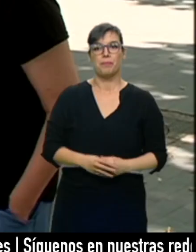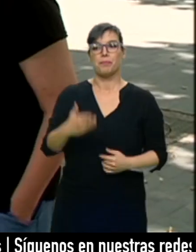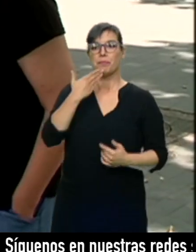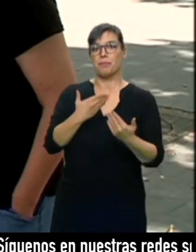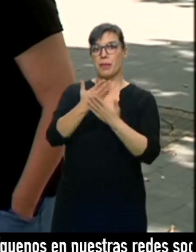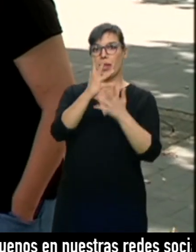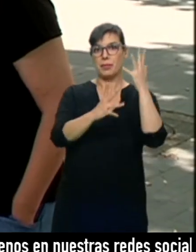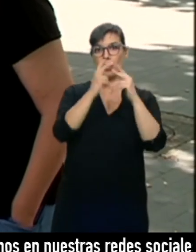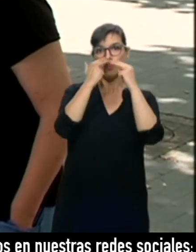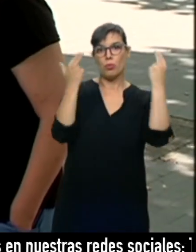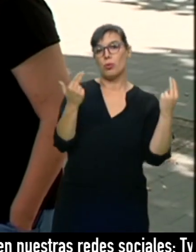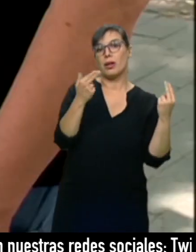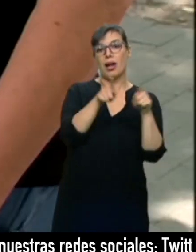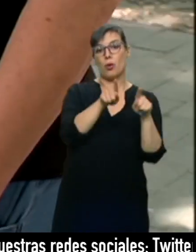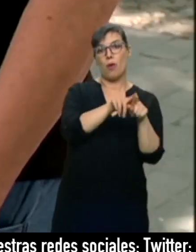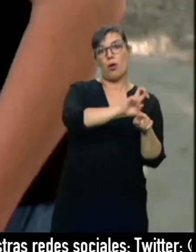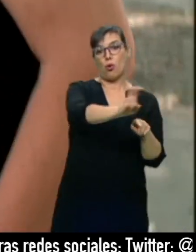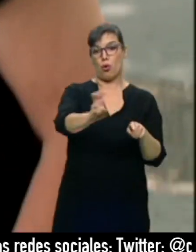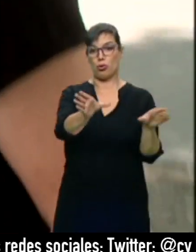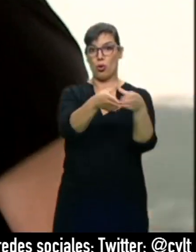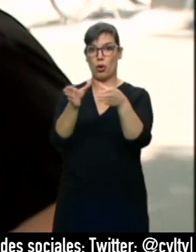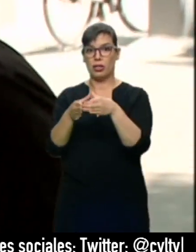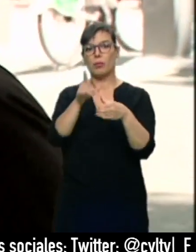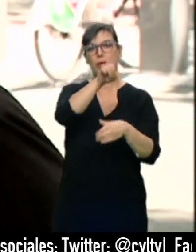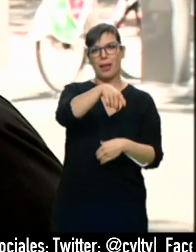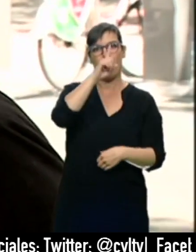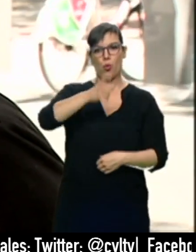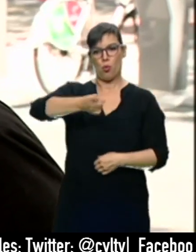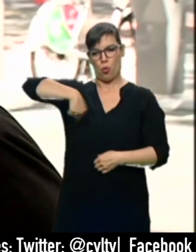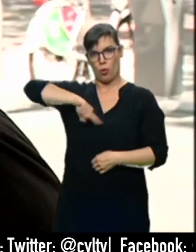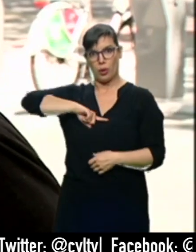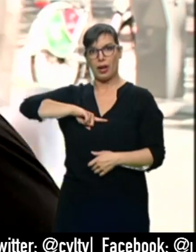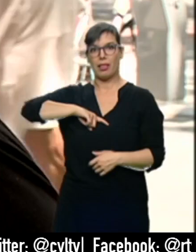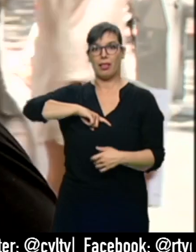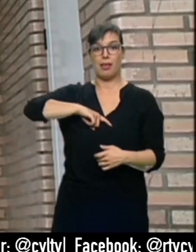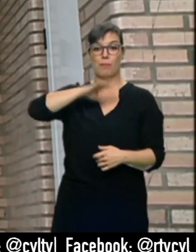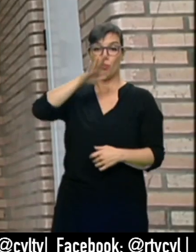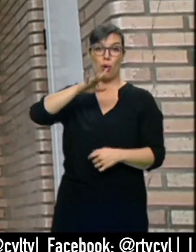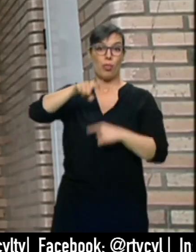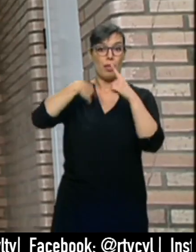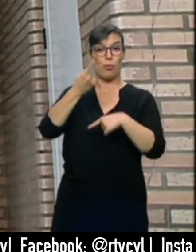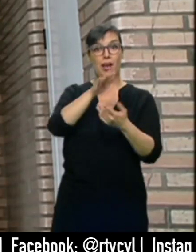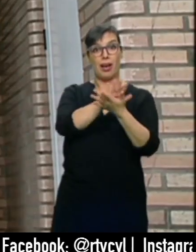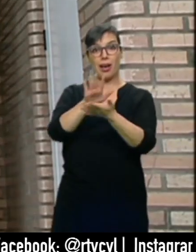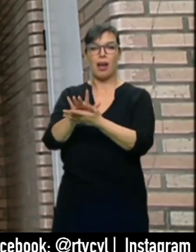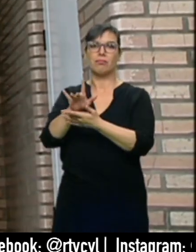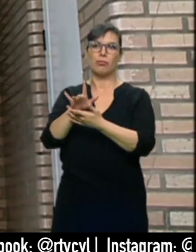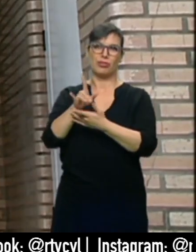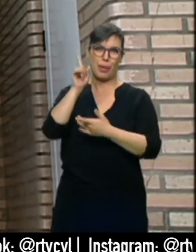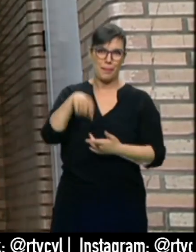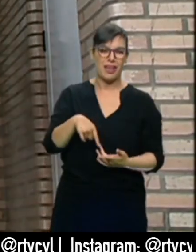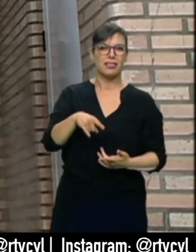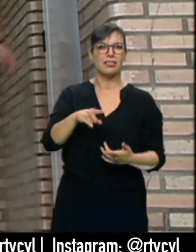las administraciones que, como se ha hecho para otros colectivos, se acuerden de ellas y que cuando la tormenta amaine, de paso se reconozca